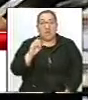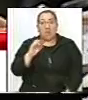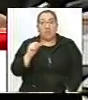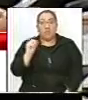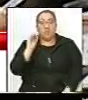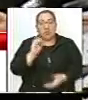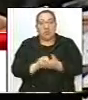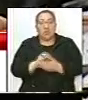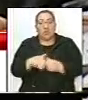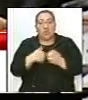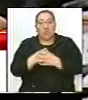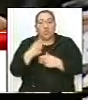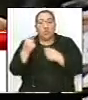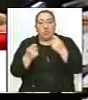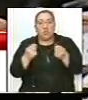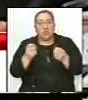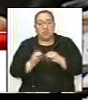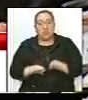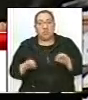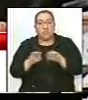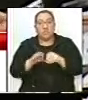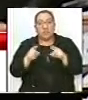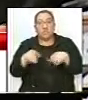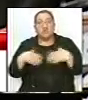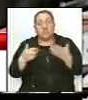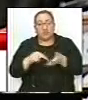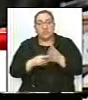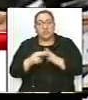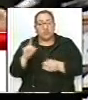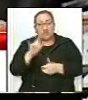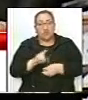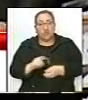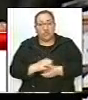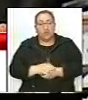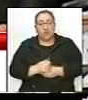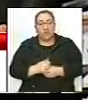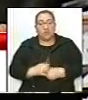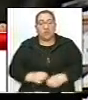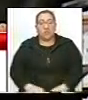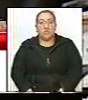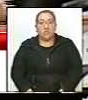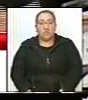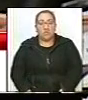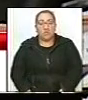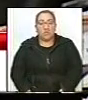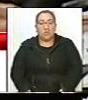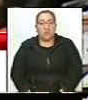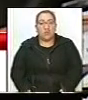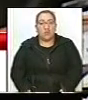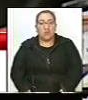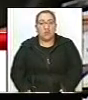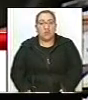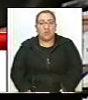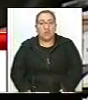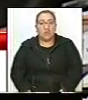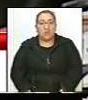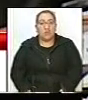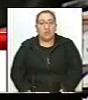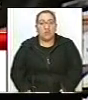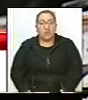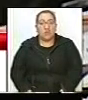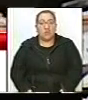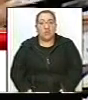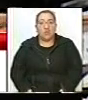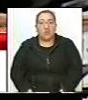artesanal y turístico a la vez. Porque ahí podemos utilizar los dos potenciales, los potenciales de pesca